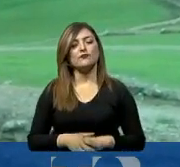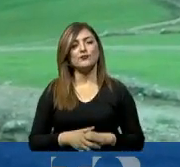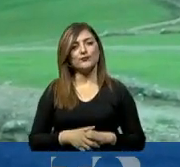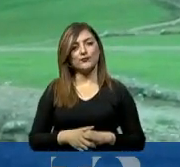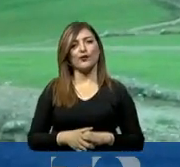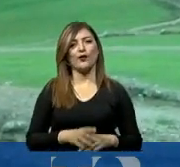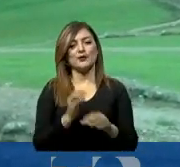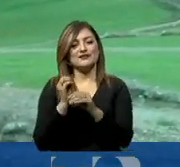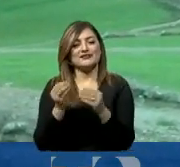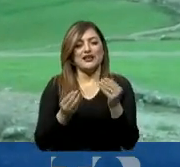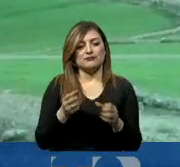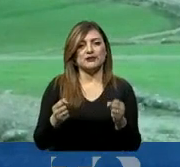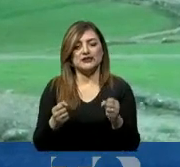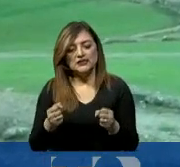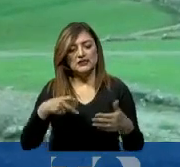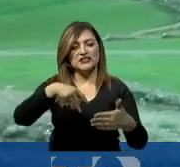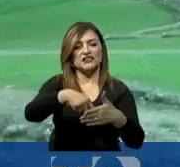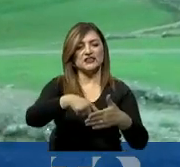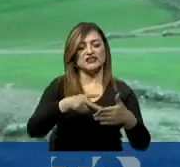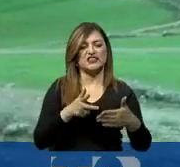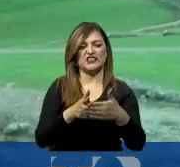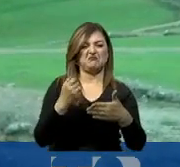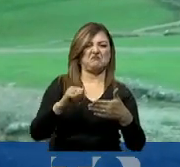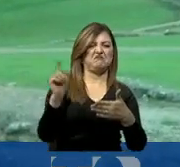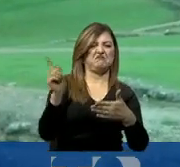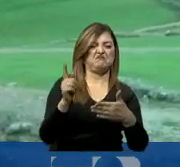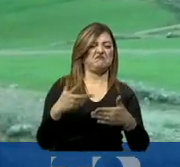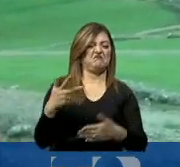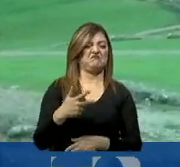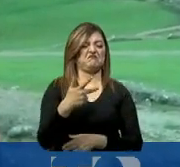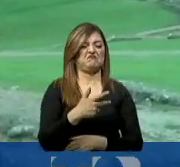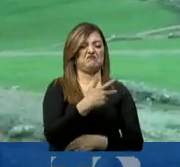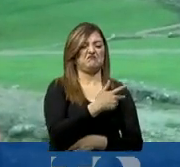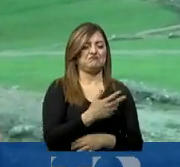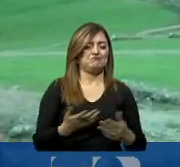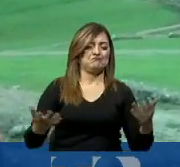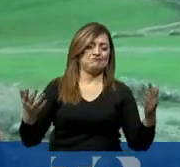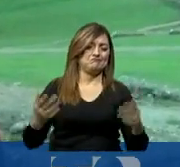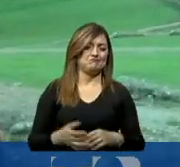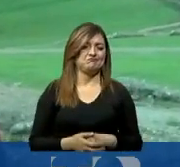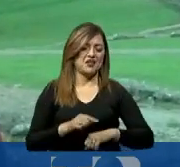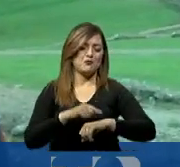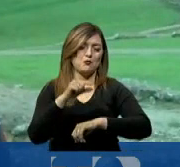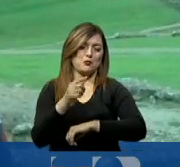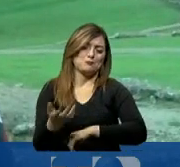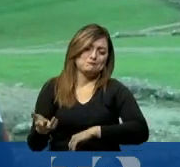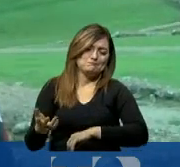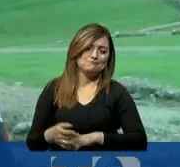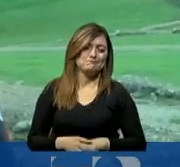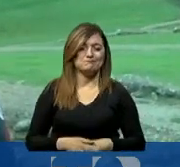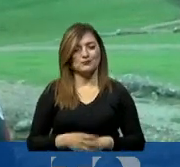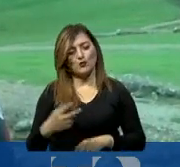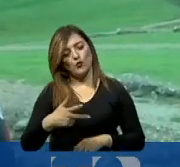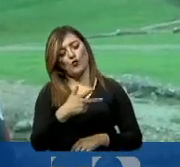Esto les obliga en algunos casos a desistir del viaje por el reducido tiempo que disponen para visitar Engapirca y optan por